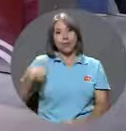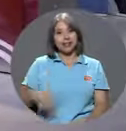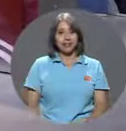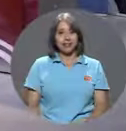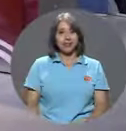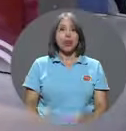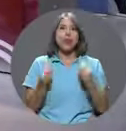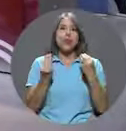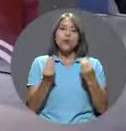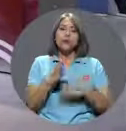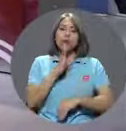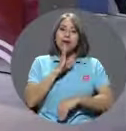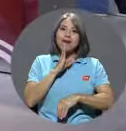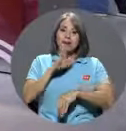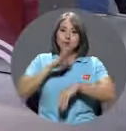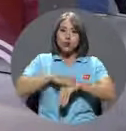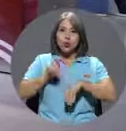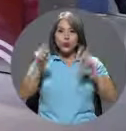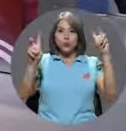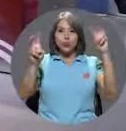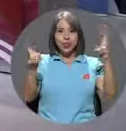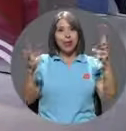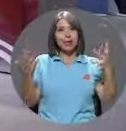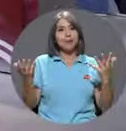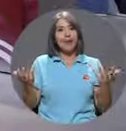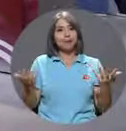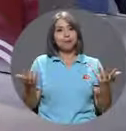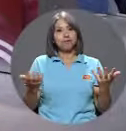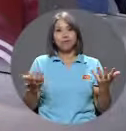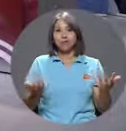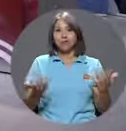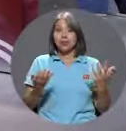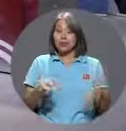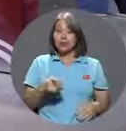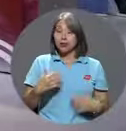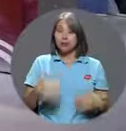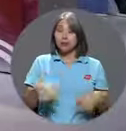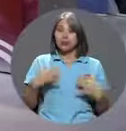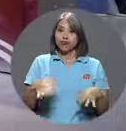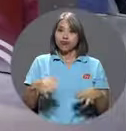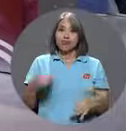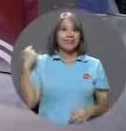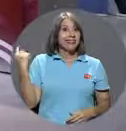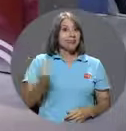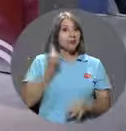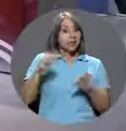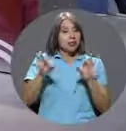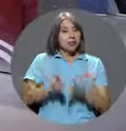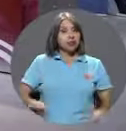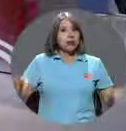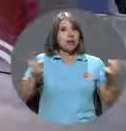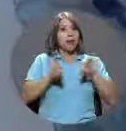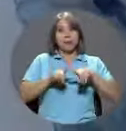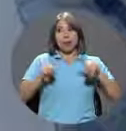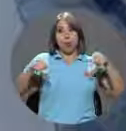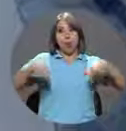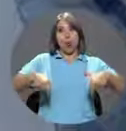que realmente cobra gran... Siempre ha sido relevante, pero hoy creo que tenemos una alerta